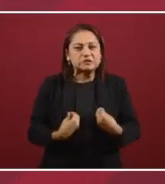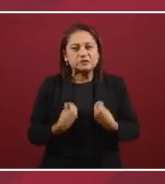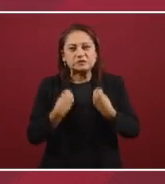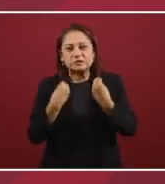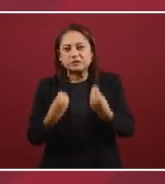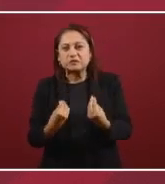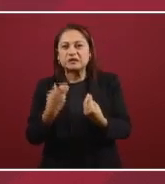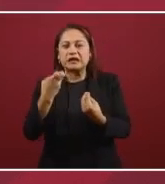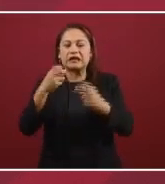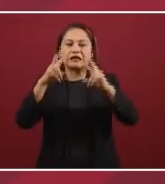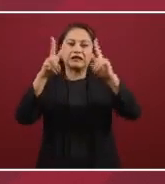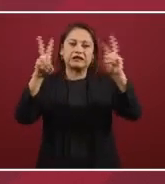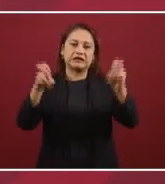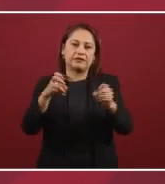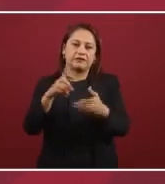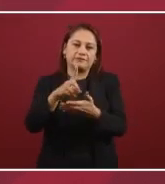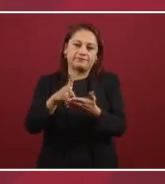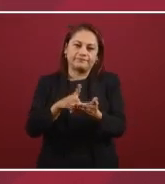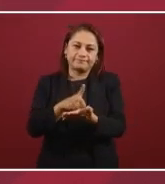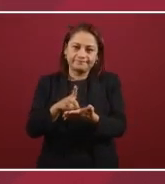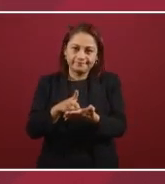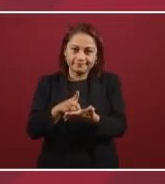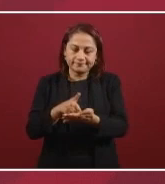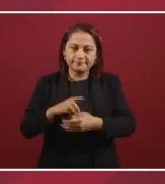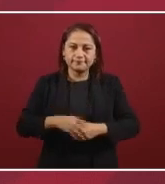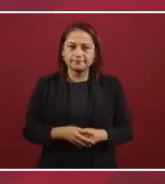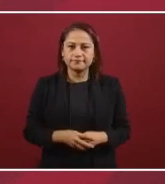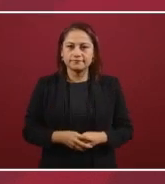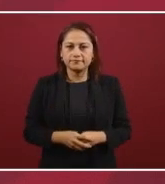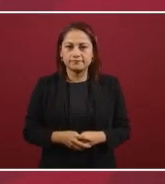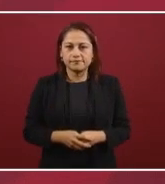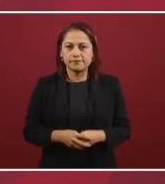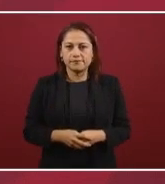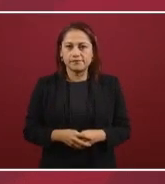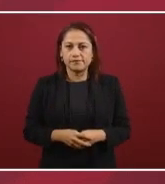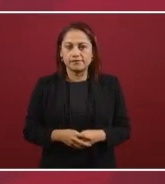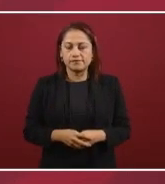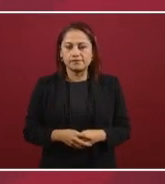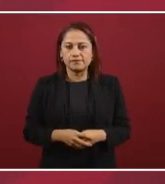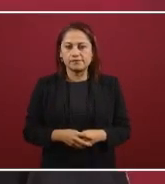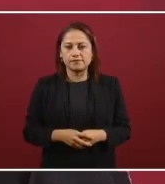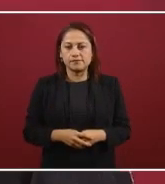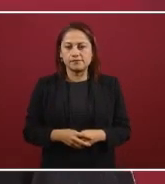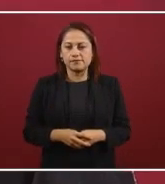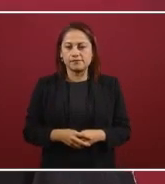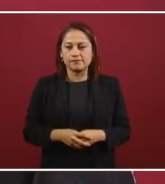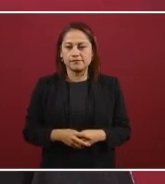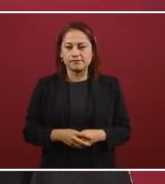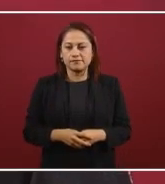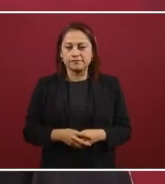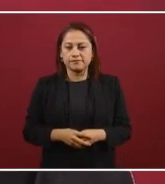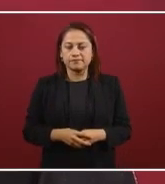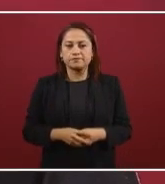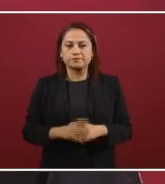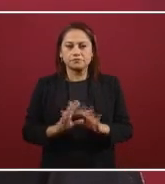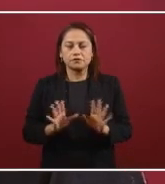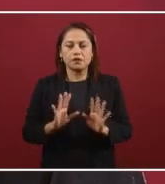la drogadicción. Y como se ha venido comentando,